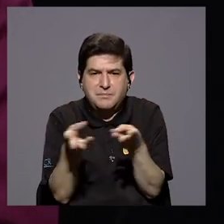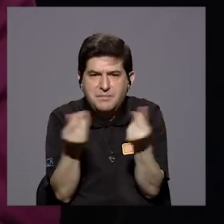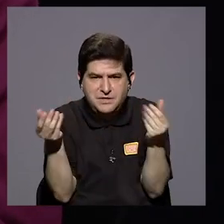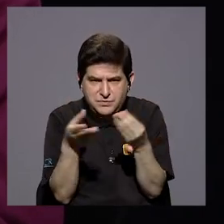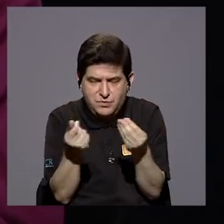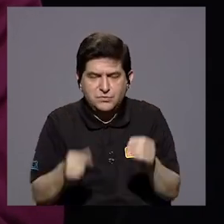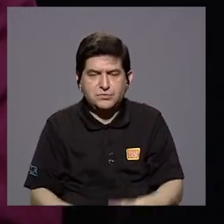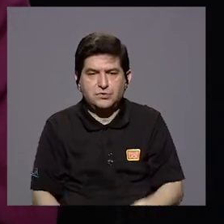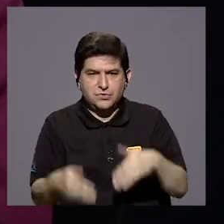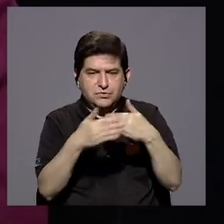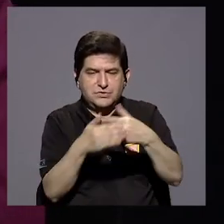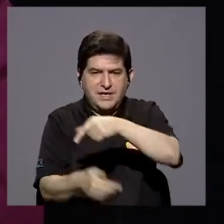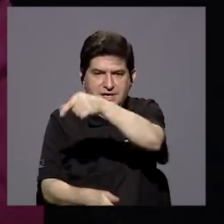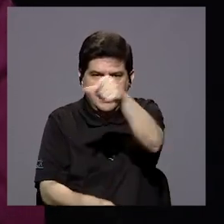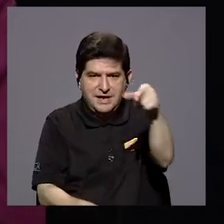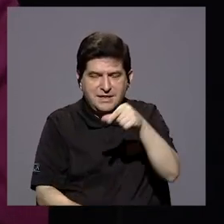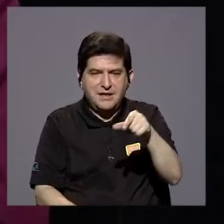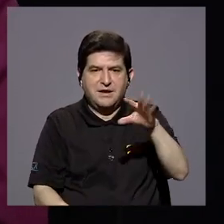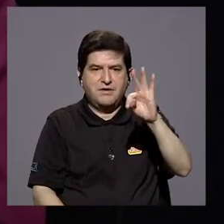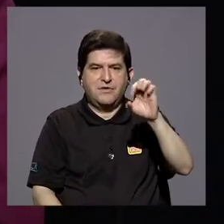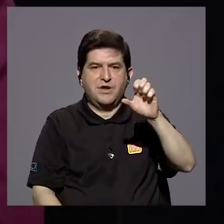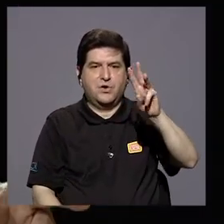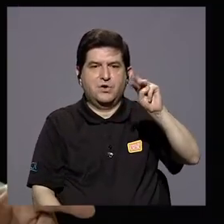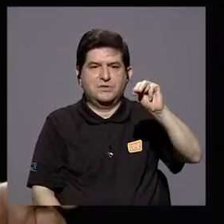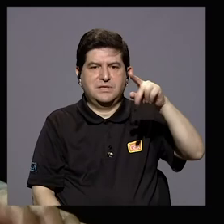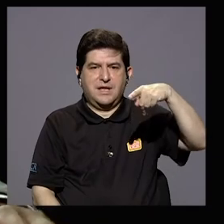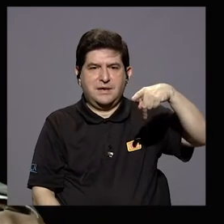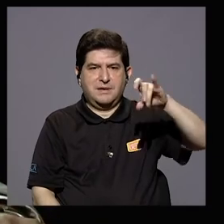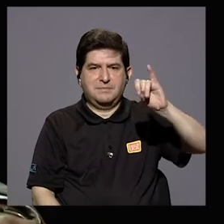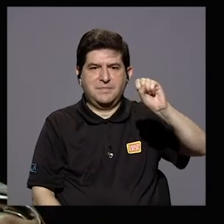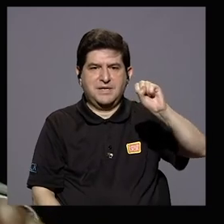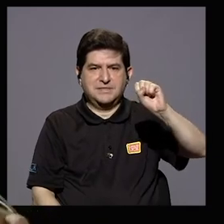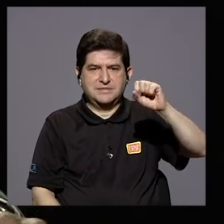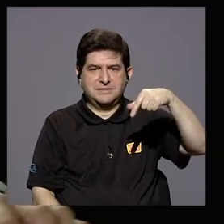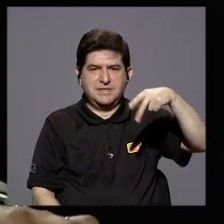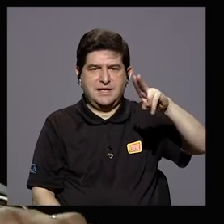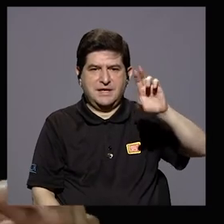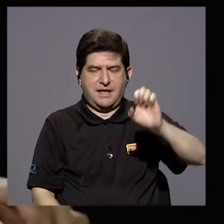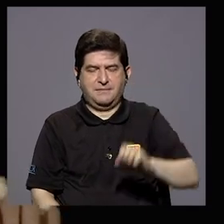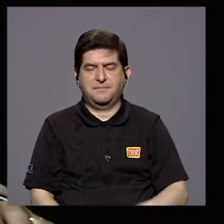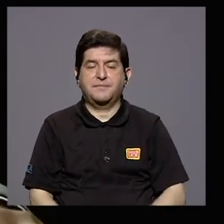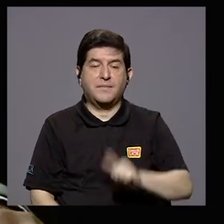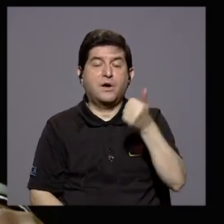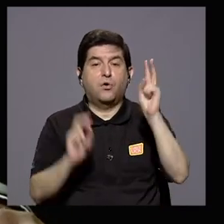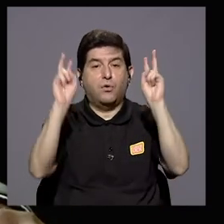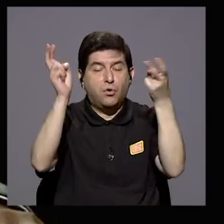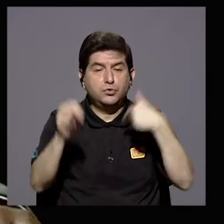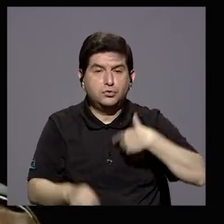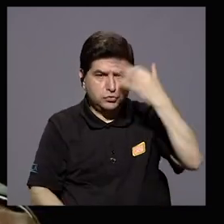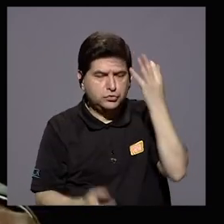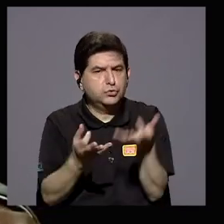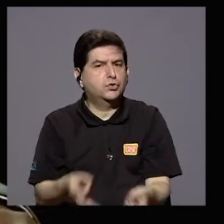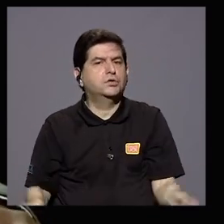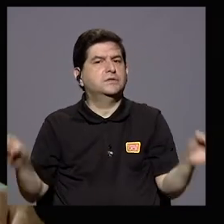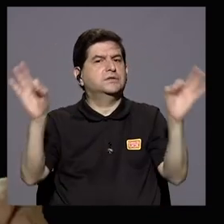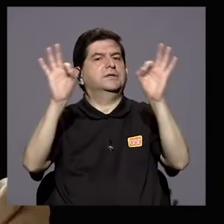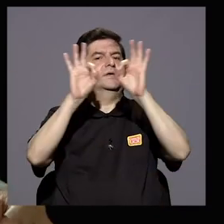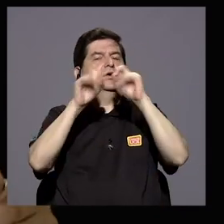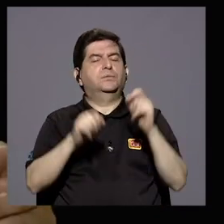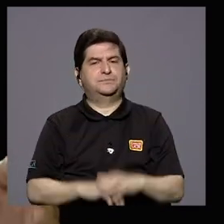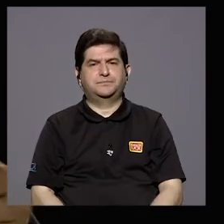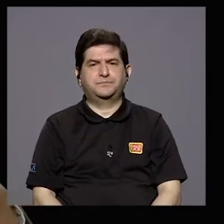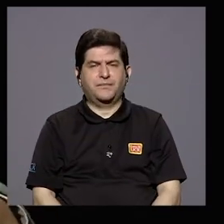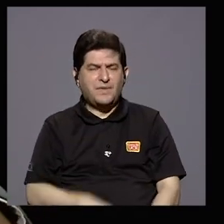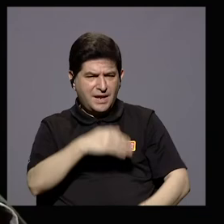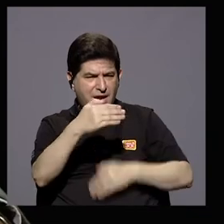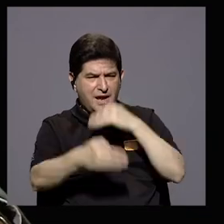es el río Tempisque, toda la base del río Tempisque. Doña Aida, voy a dar un salto a otro tema que me parece que es muy valioso, sí, y es